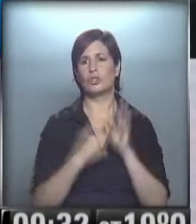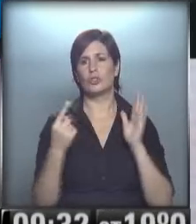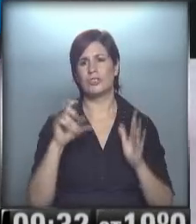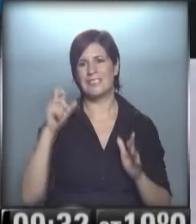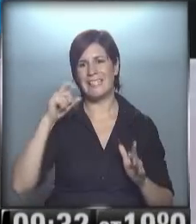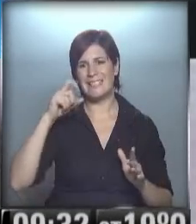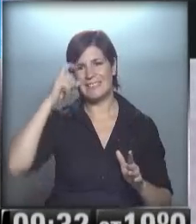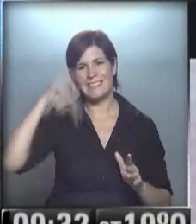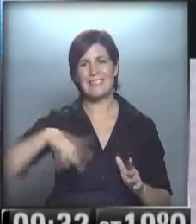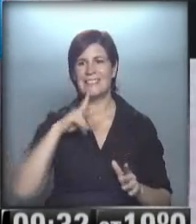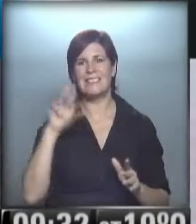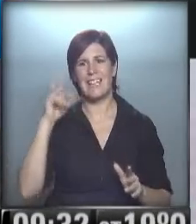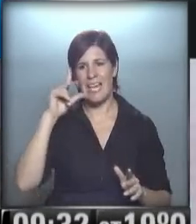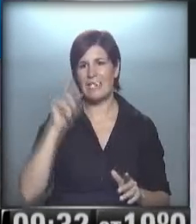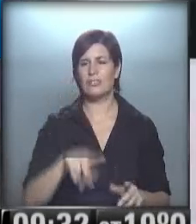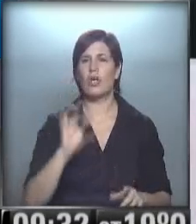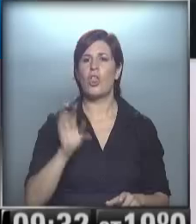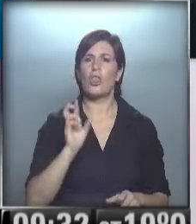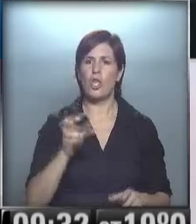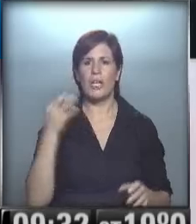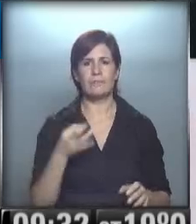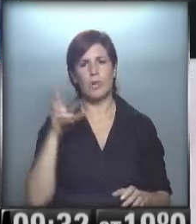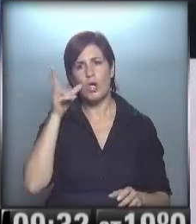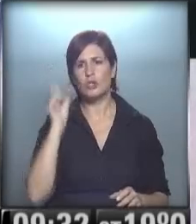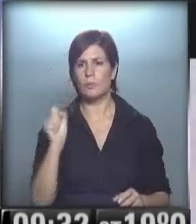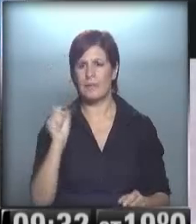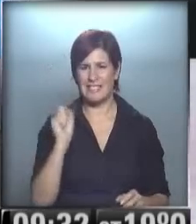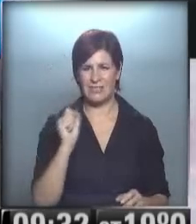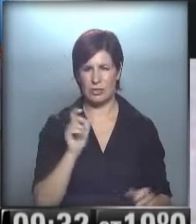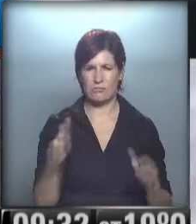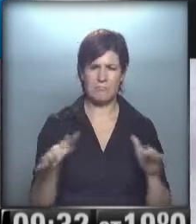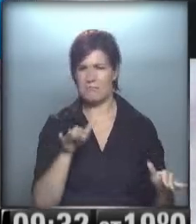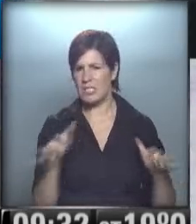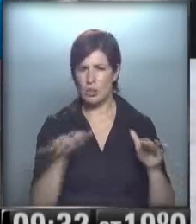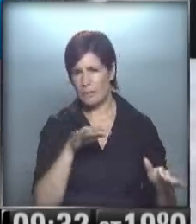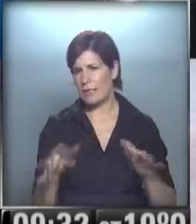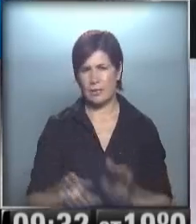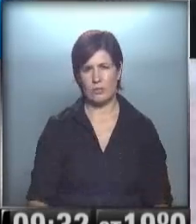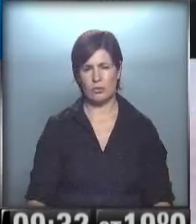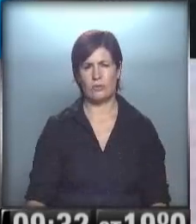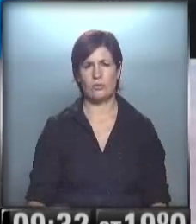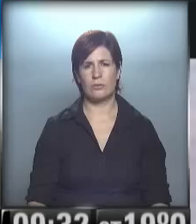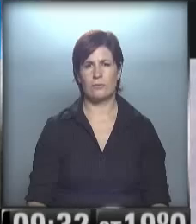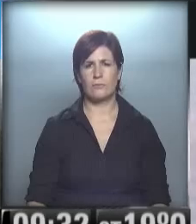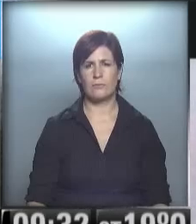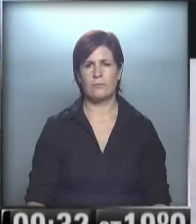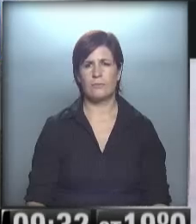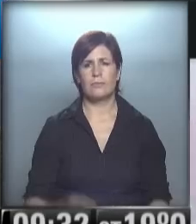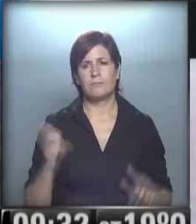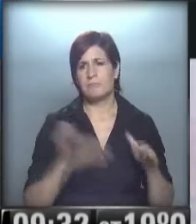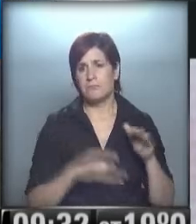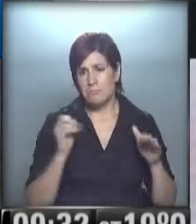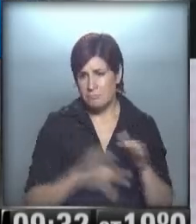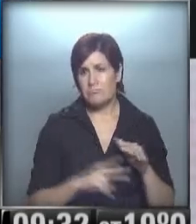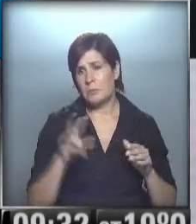a o con las variantes que tienen eh Por las retenciones como anticipo de de ganancia que tiene el dólar para ahorro con un